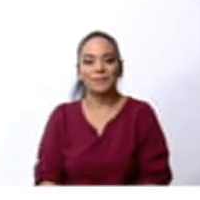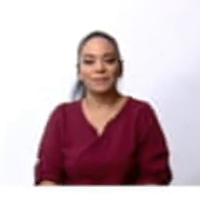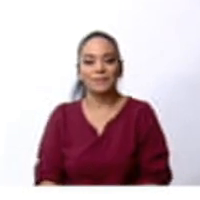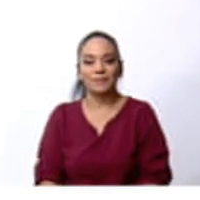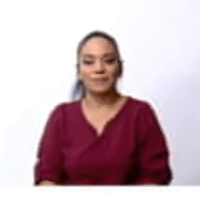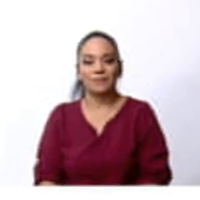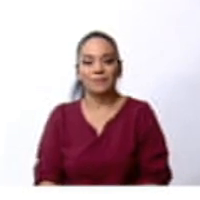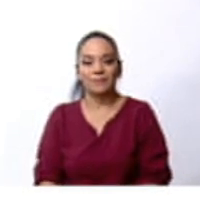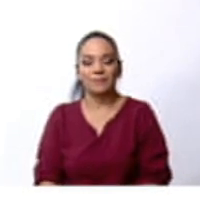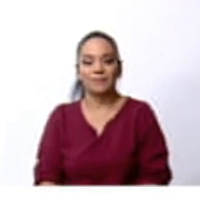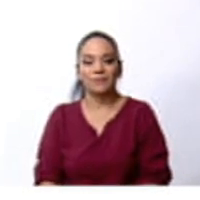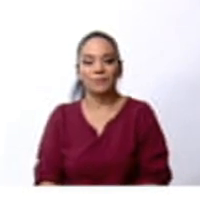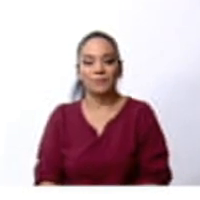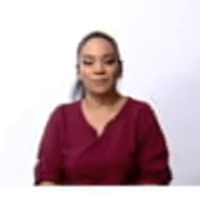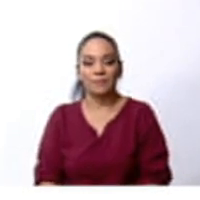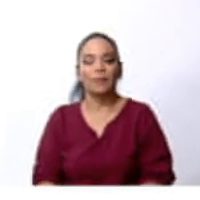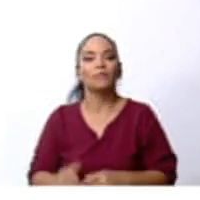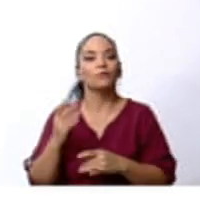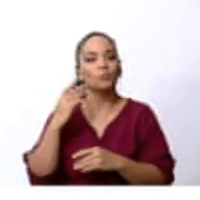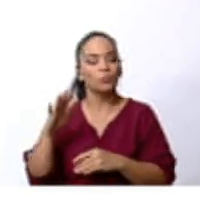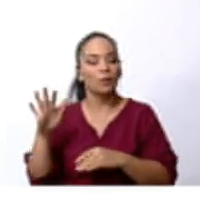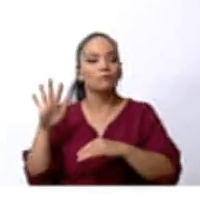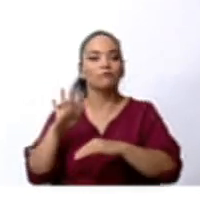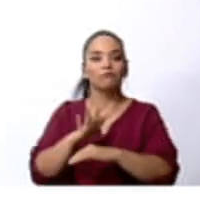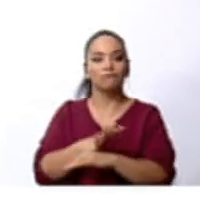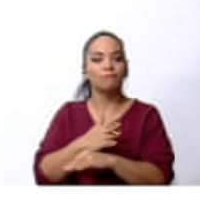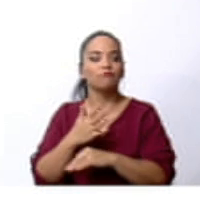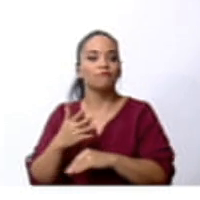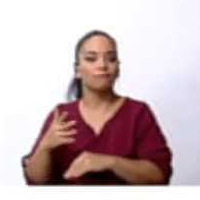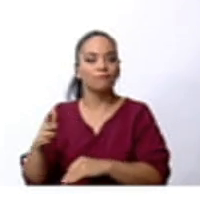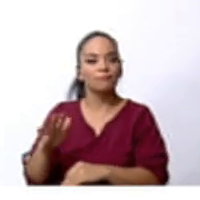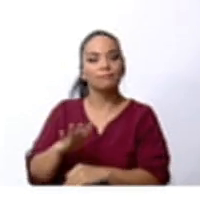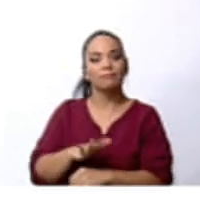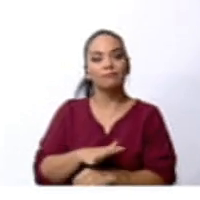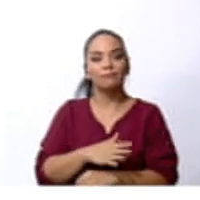Vamos a enlazar esa palabra.